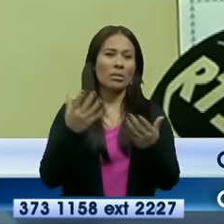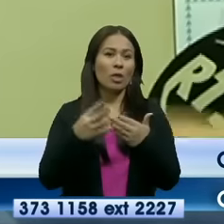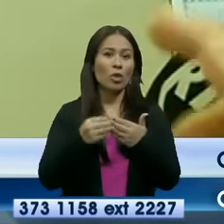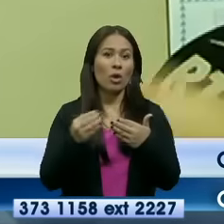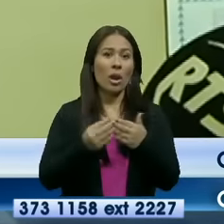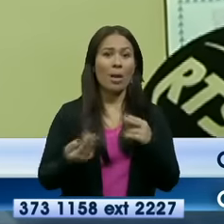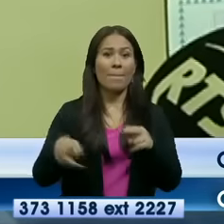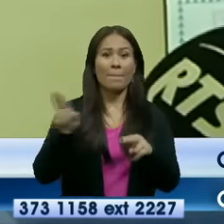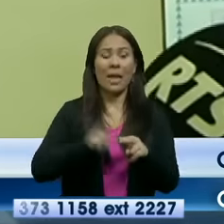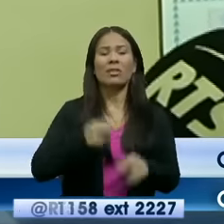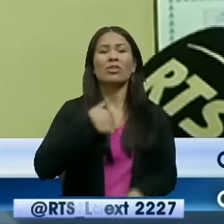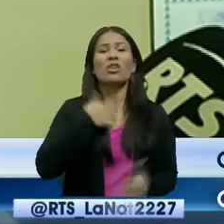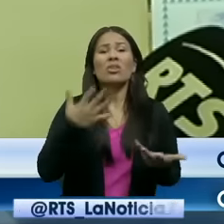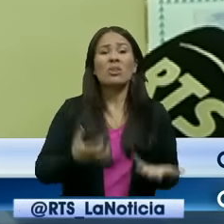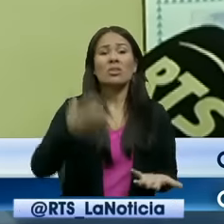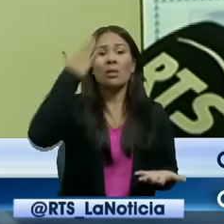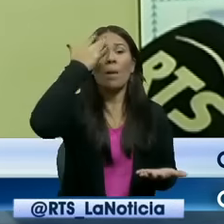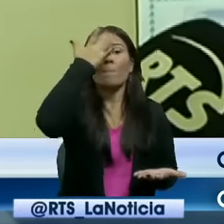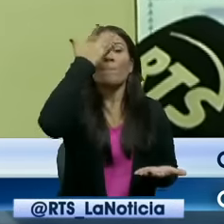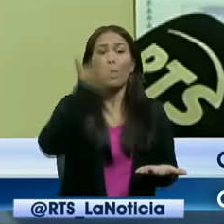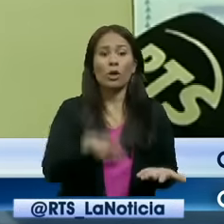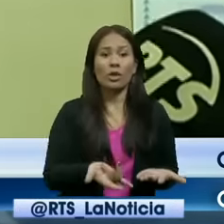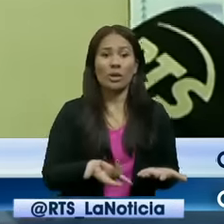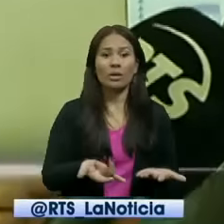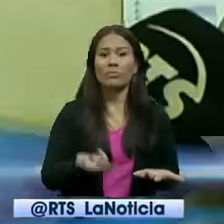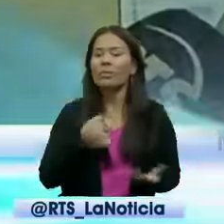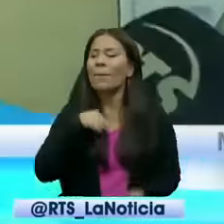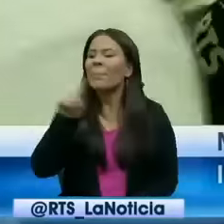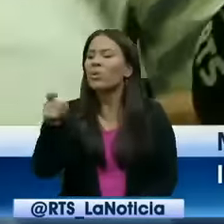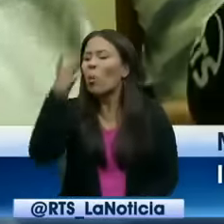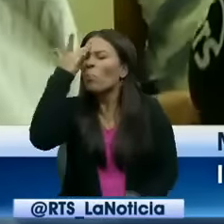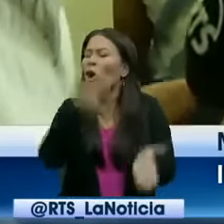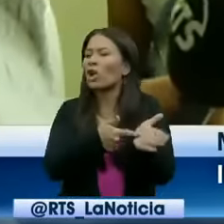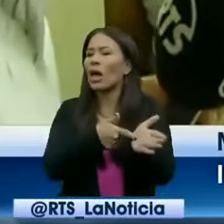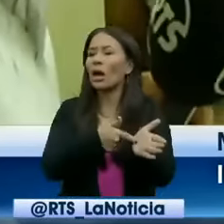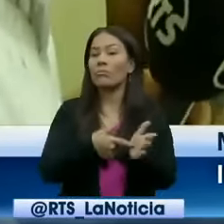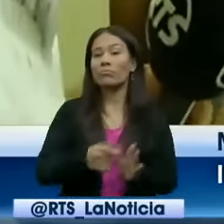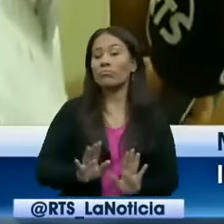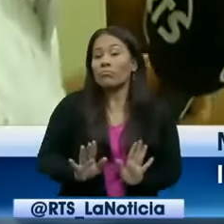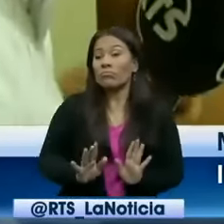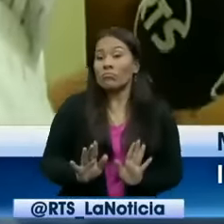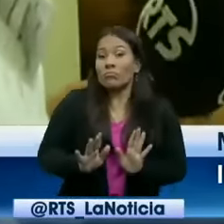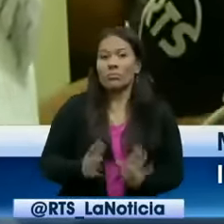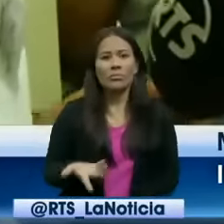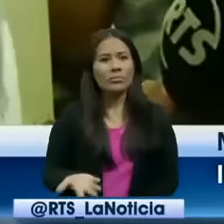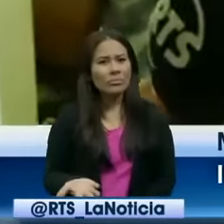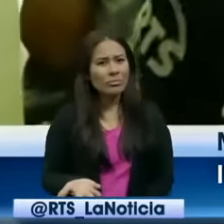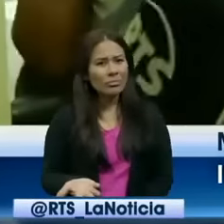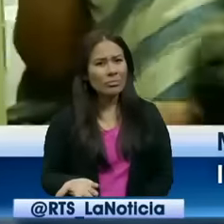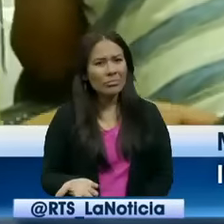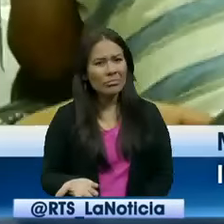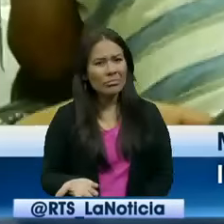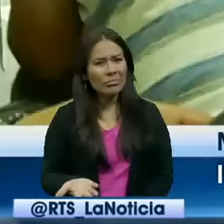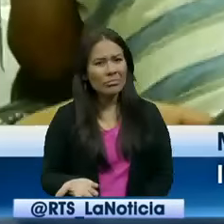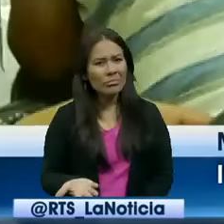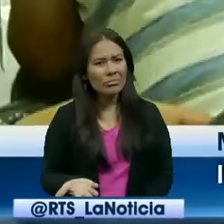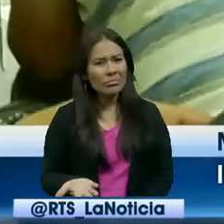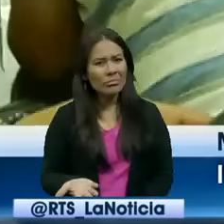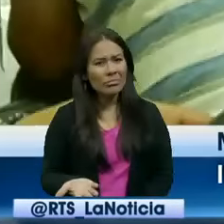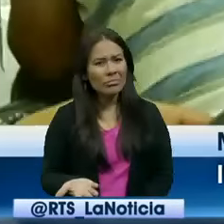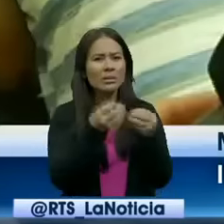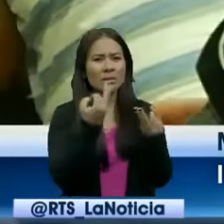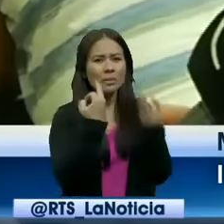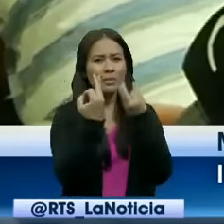lo quiero saber por qué, pero nunca da una información. ¿Cómo le fue con el impuesto predial? ¿Hay incremento en comparación al año anterior?